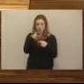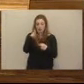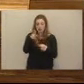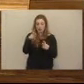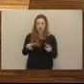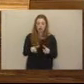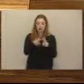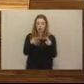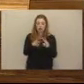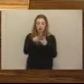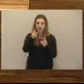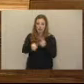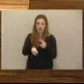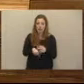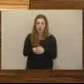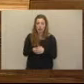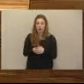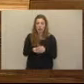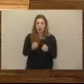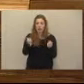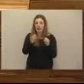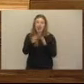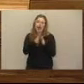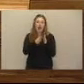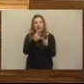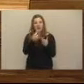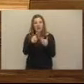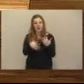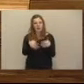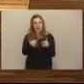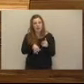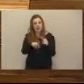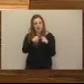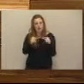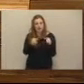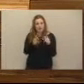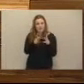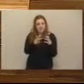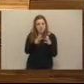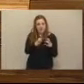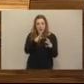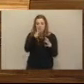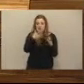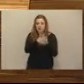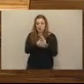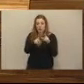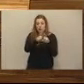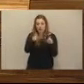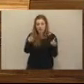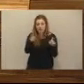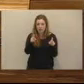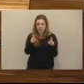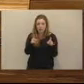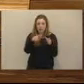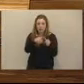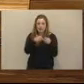sociales y que nadie se frote las manos en Asturias, a no ser que sea una empresa transnacional. No